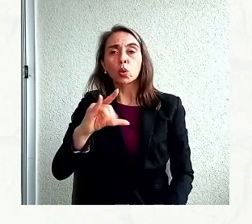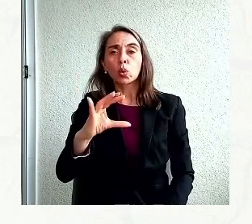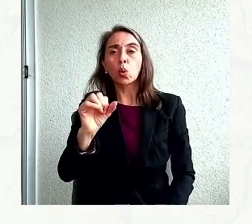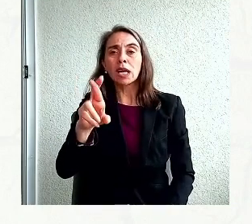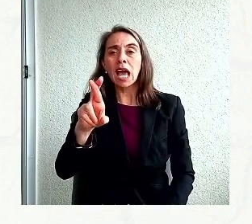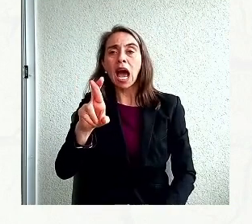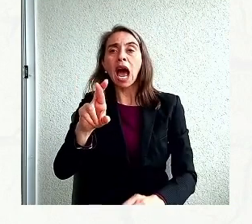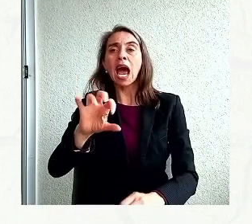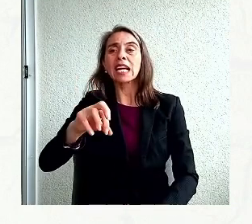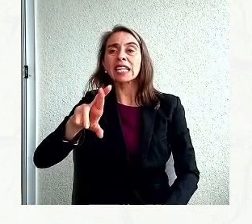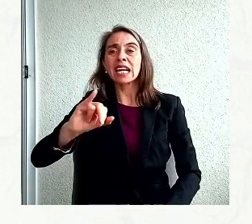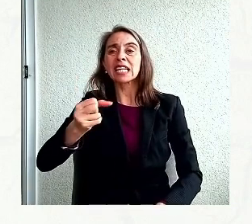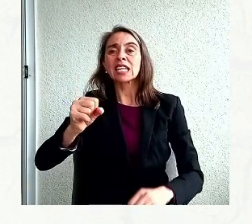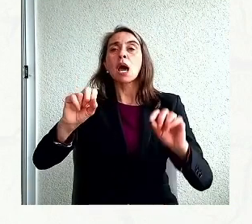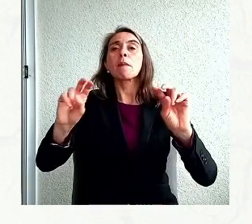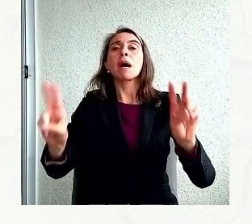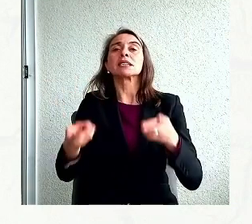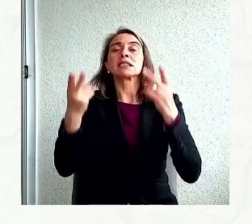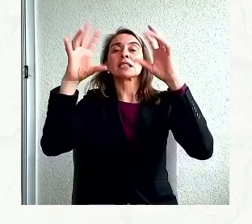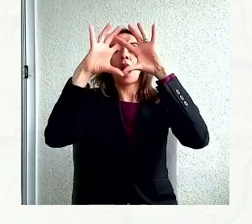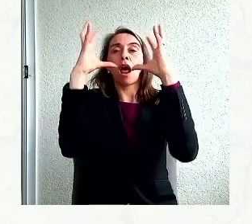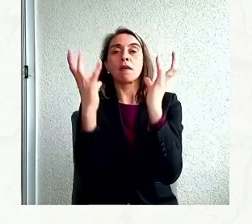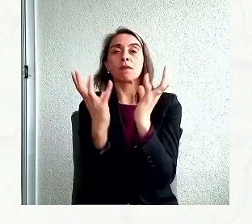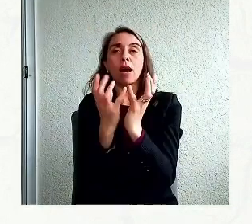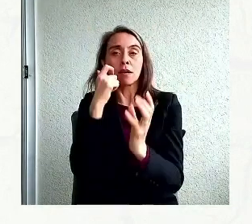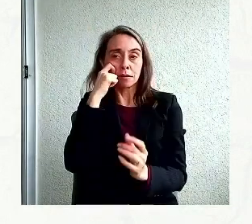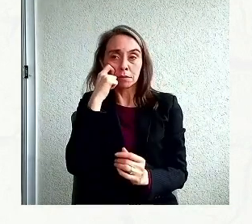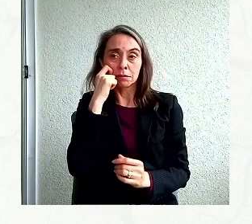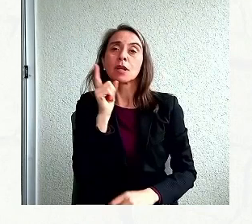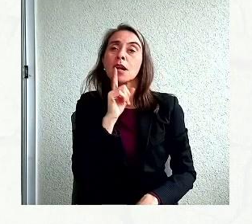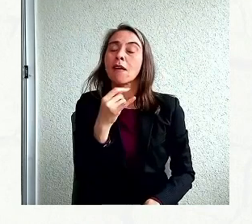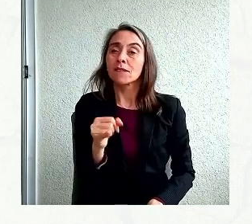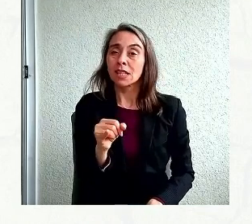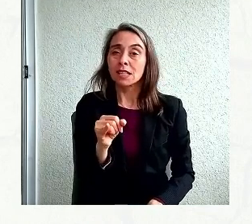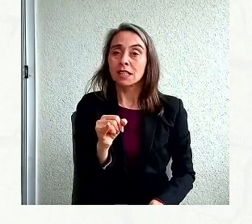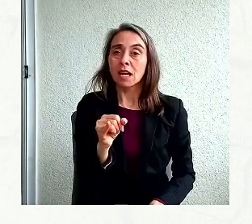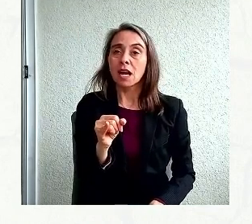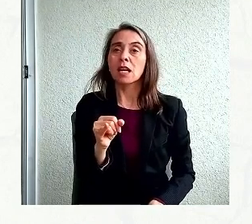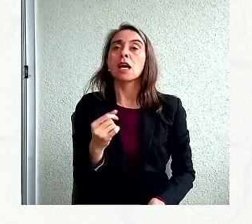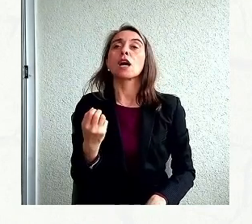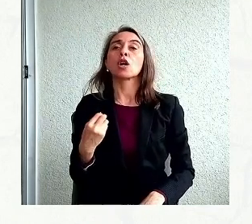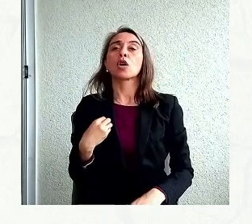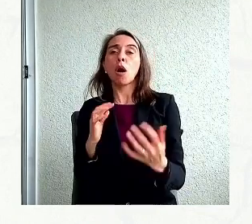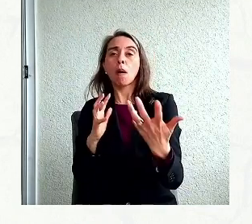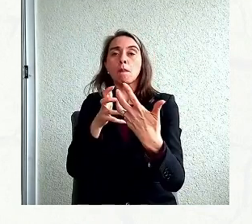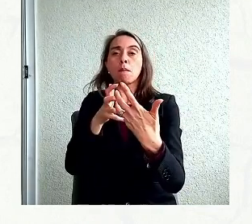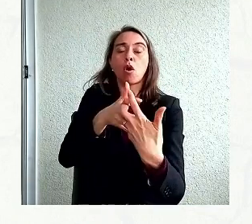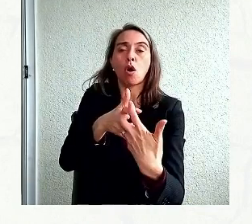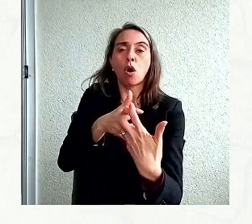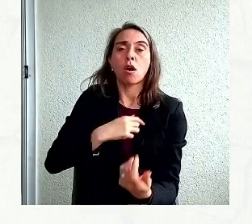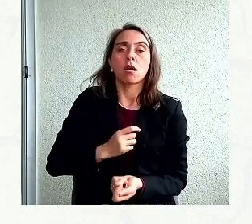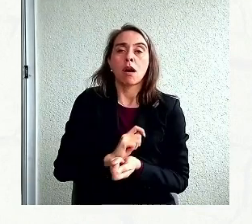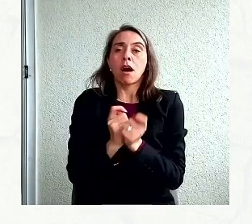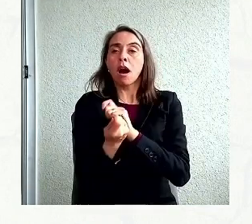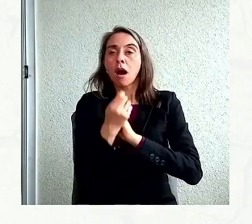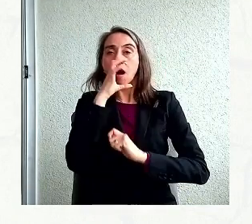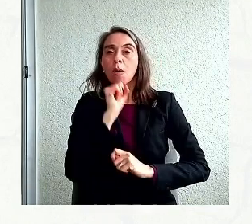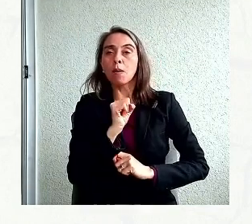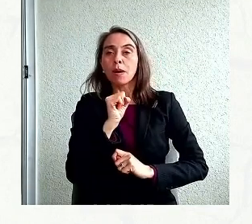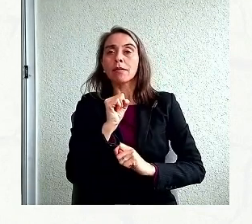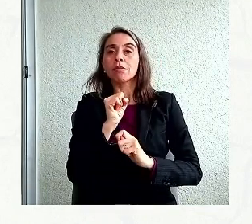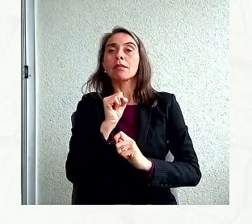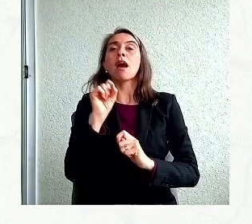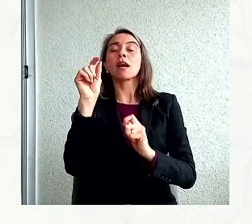salvarnos, posiblemente. Finalmente, la adaptación y resiliencia climática. Aquí hay cientos